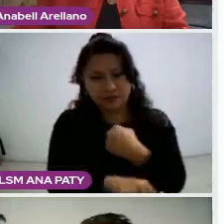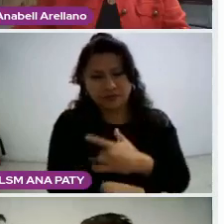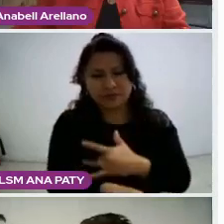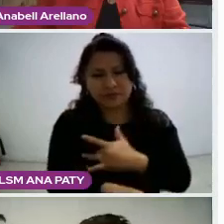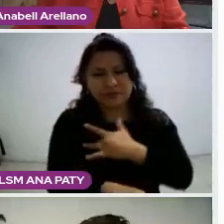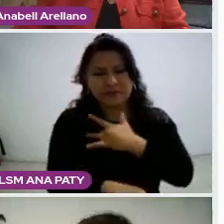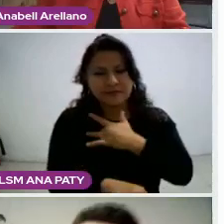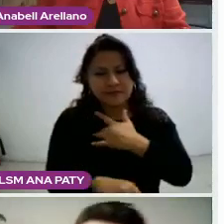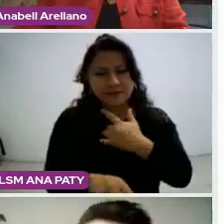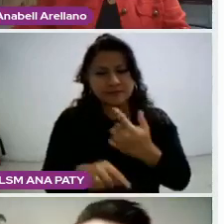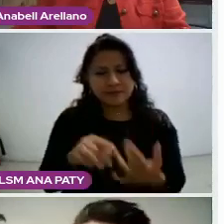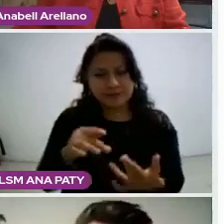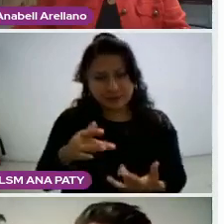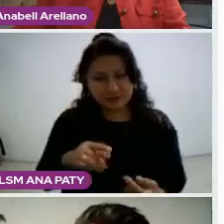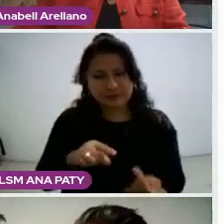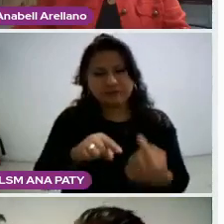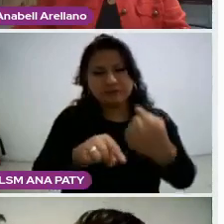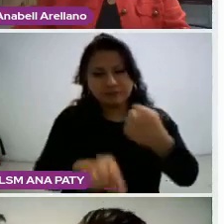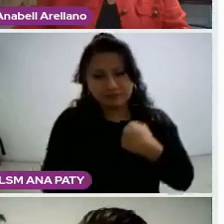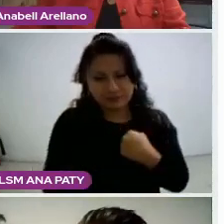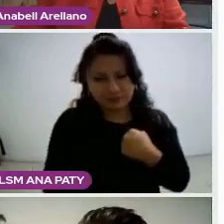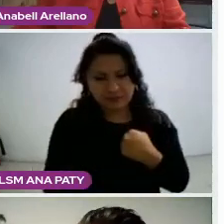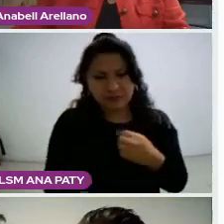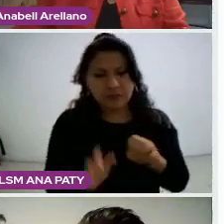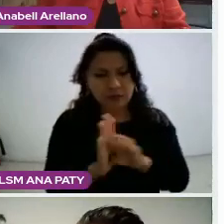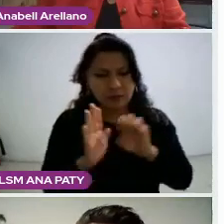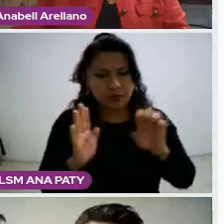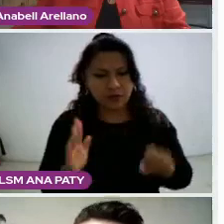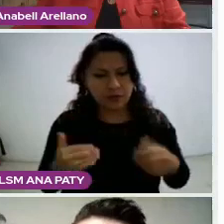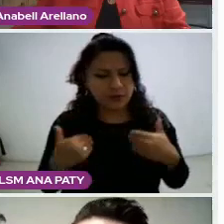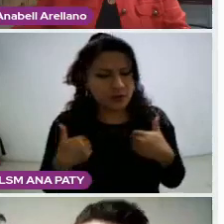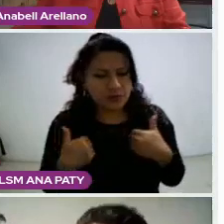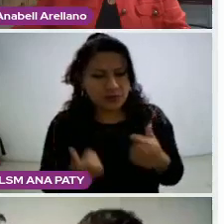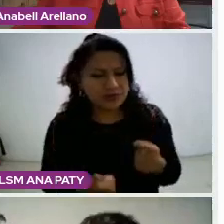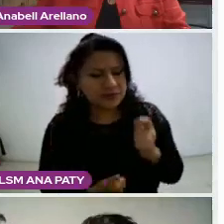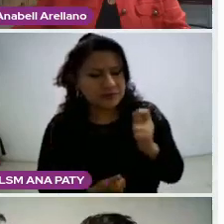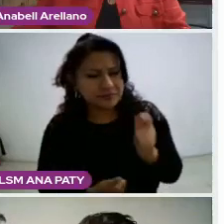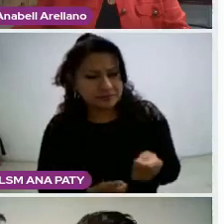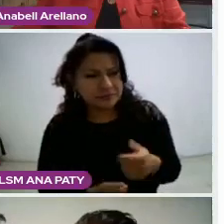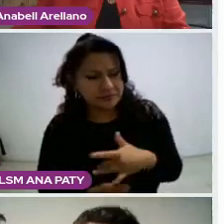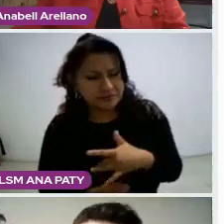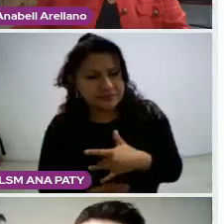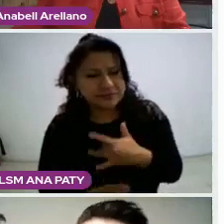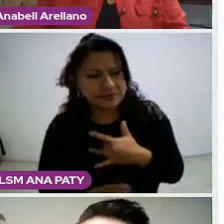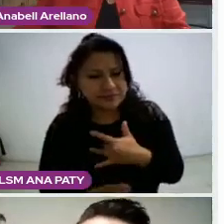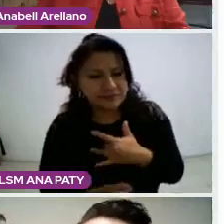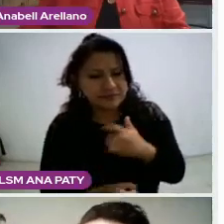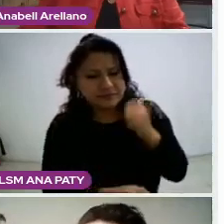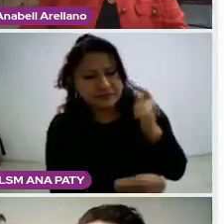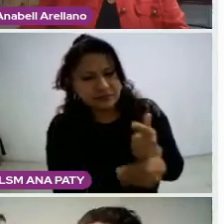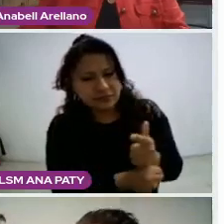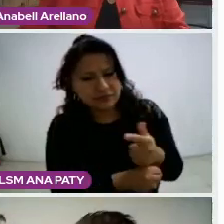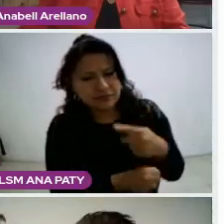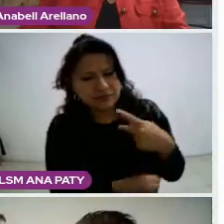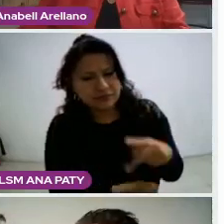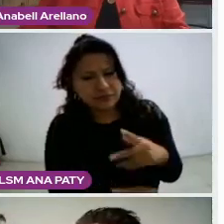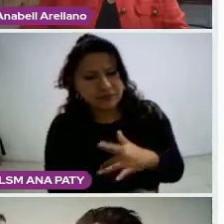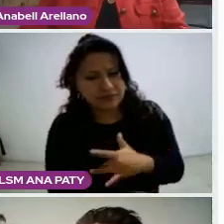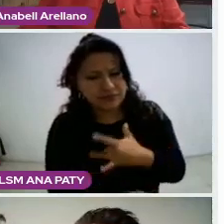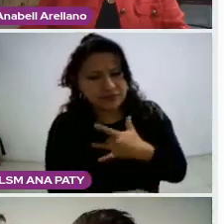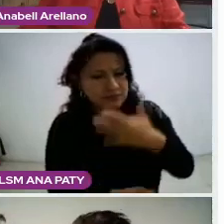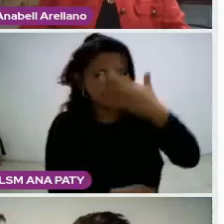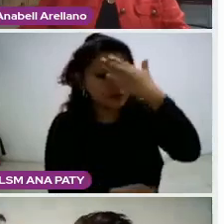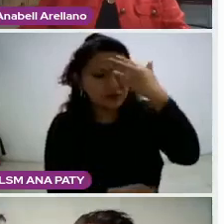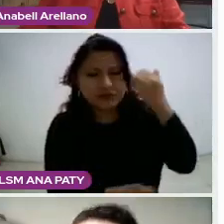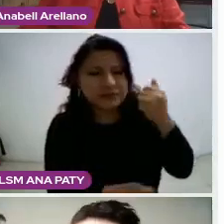situación de ponerse en el zapato de los demás, ¿no? De no reconocer las emociones de los demás, de no saber qué está pasando la otra